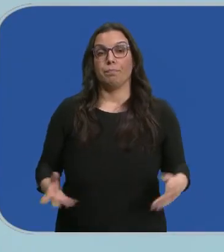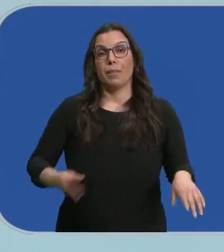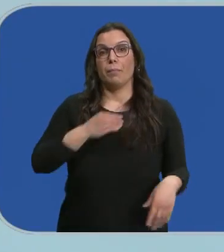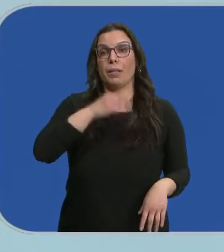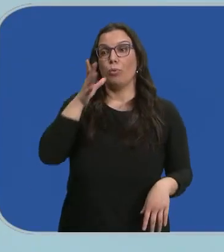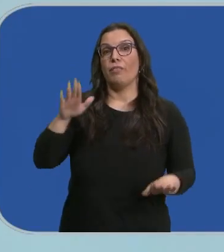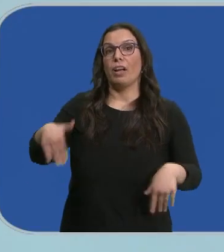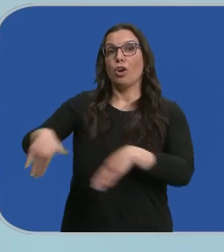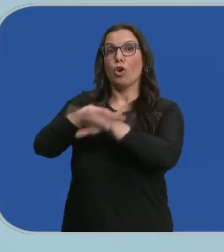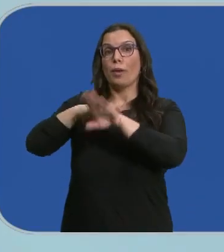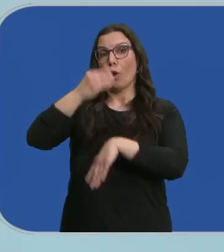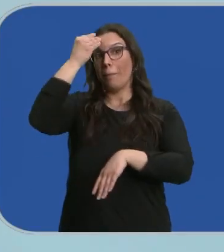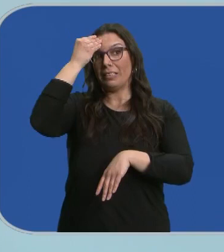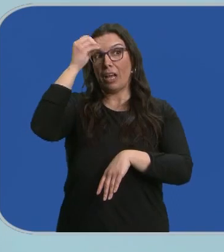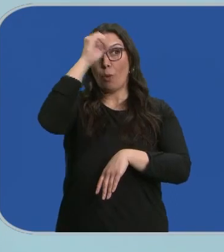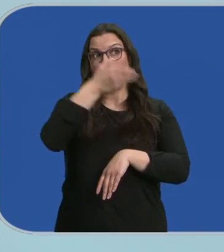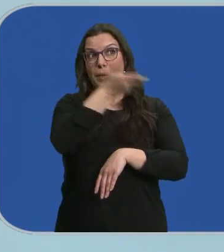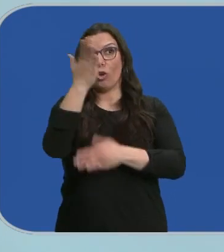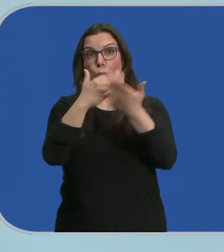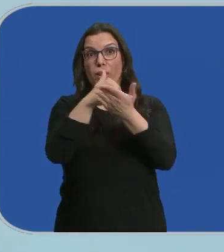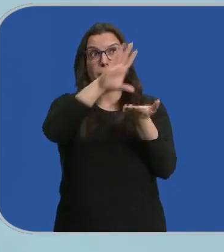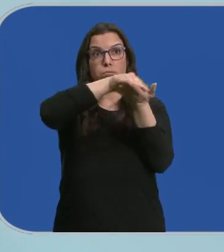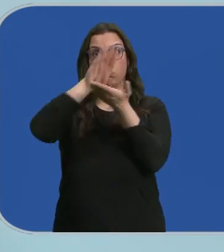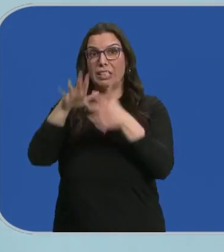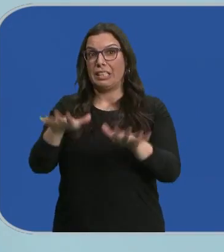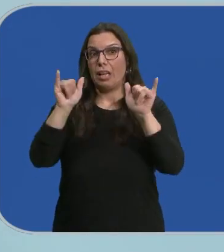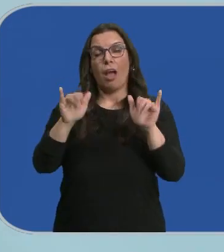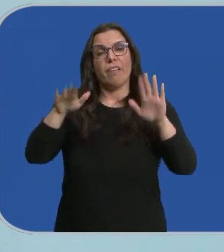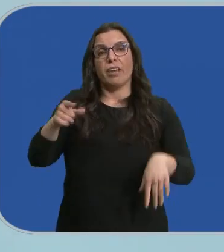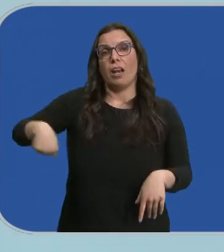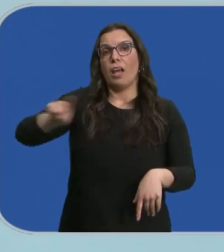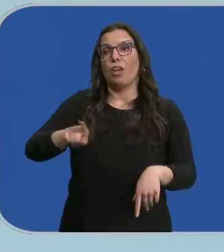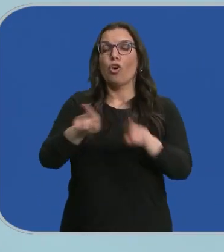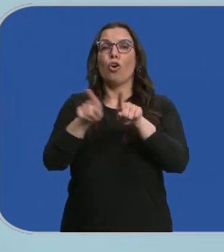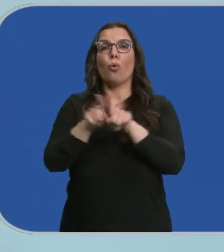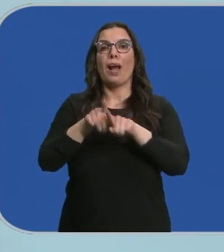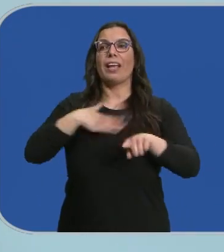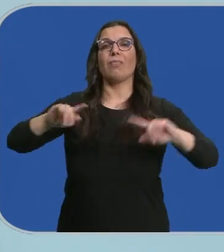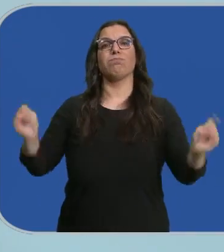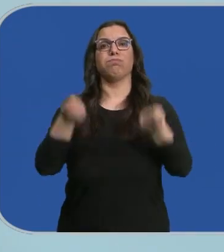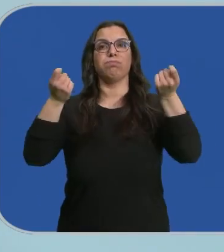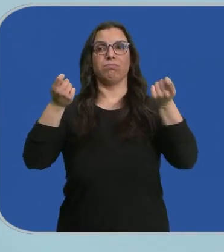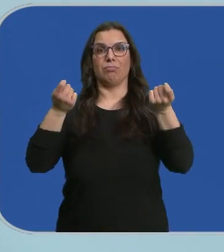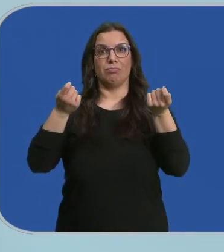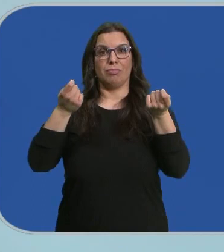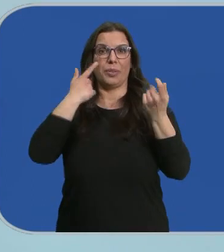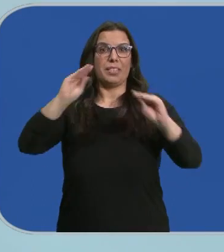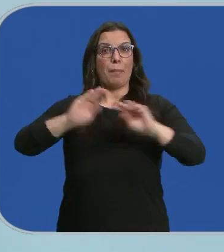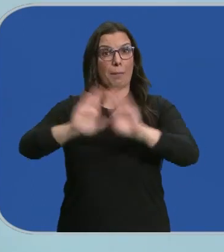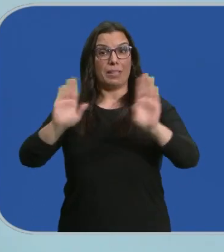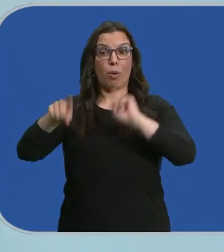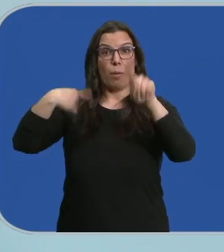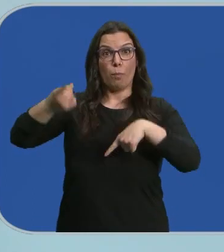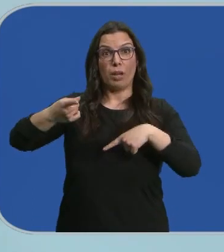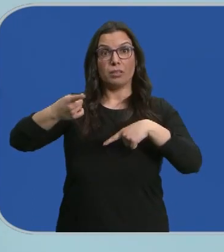Desgraciadamente el gobierno ni ha tenido en cuenta la opinión de las comunidades autónomas, ha buscado solo un fácil titular en un momento dado, luego se ha olvidado de la